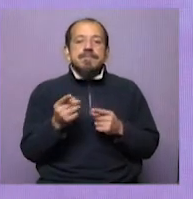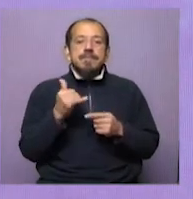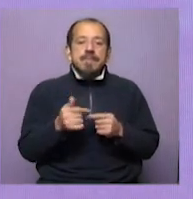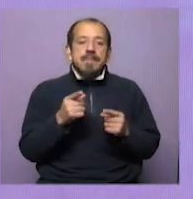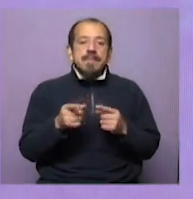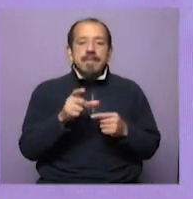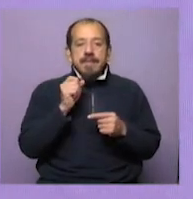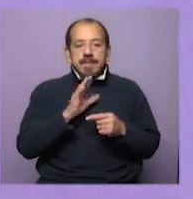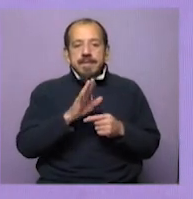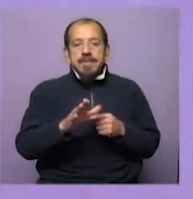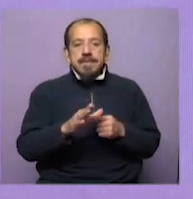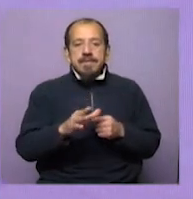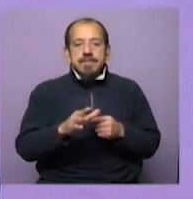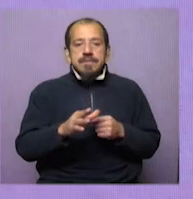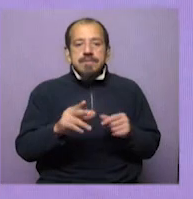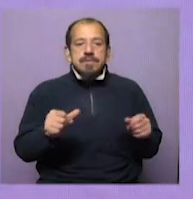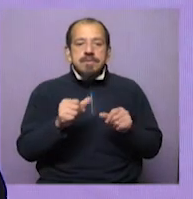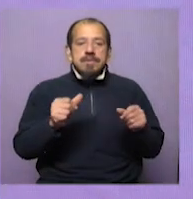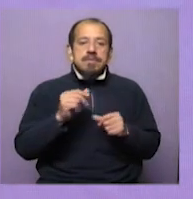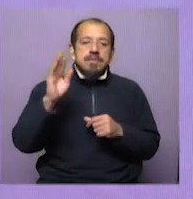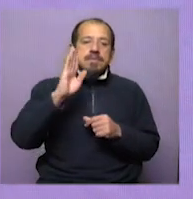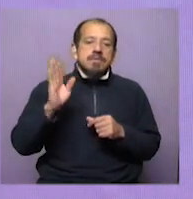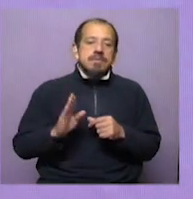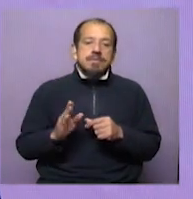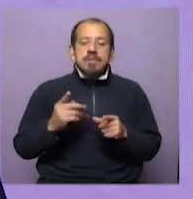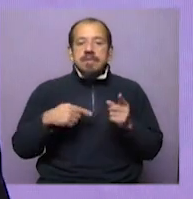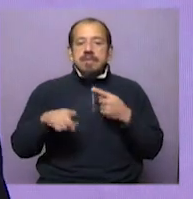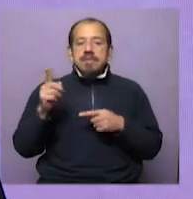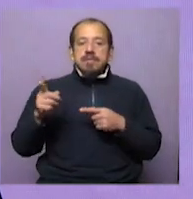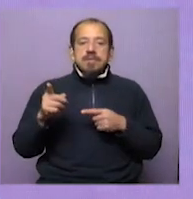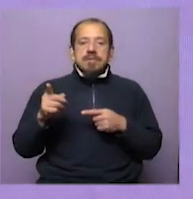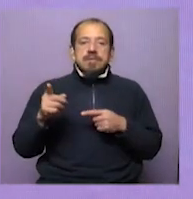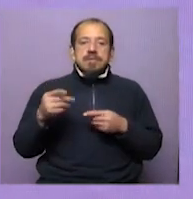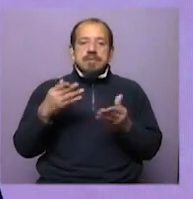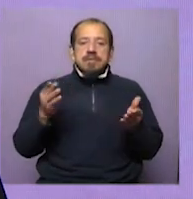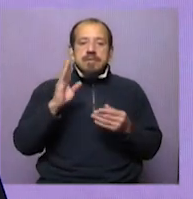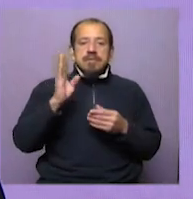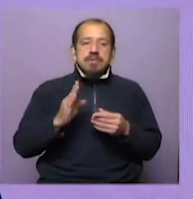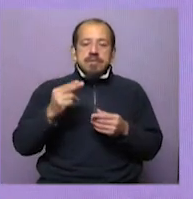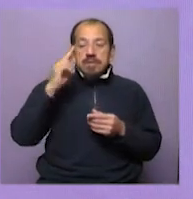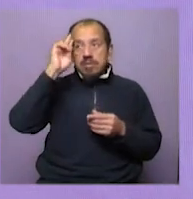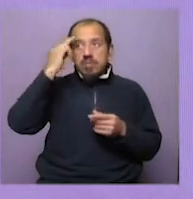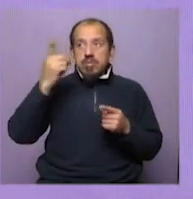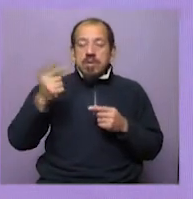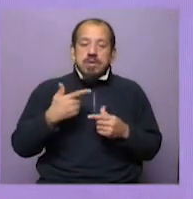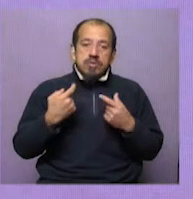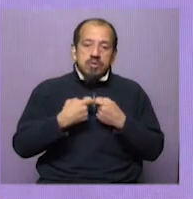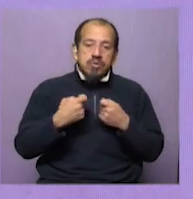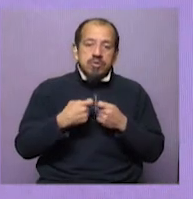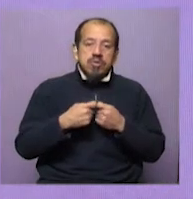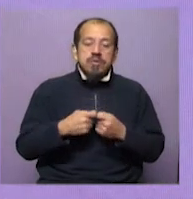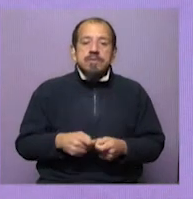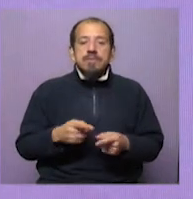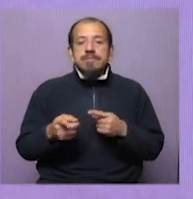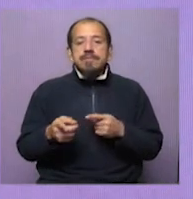la particularidad que fue rodada toda en Brasil, es una coproducción Brasil-Uruguay y acompaña